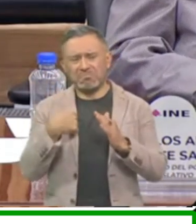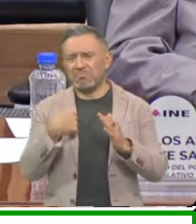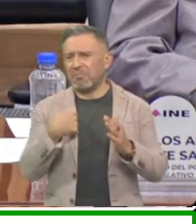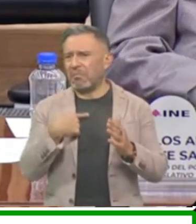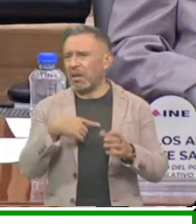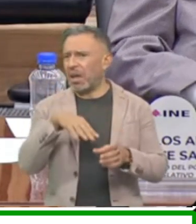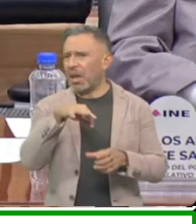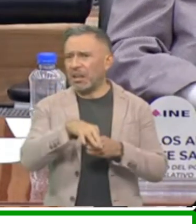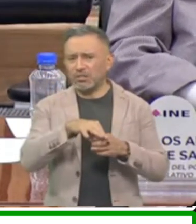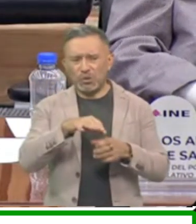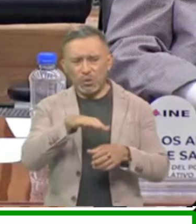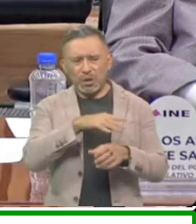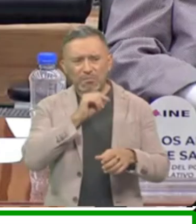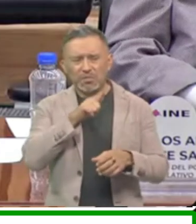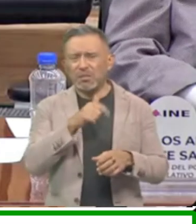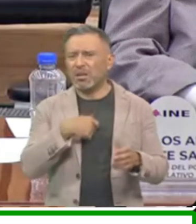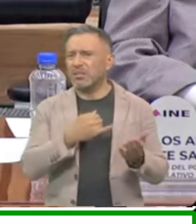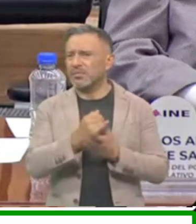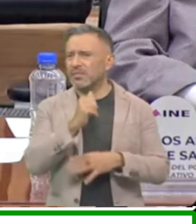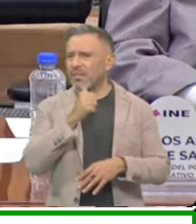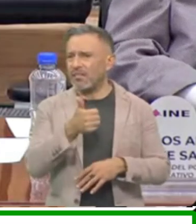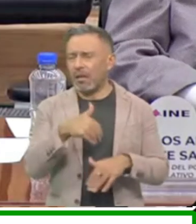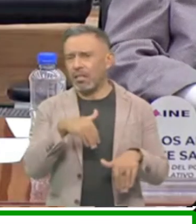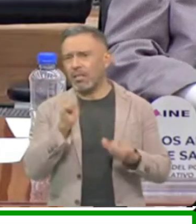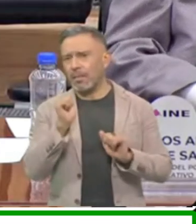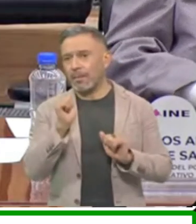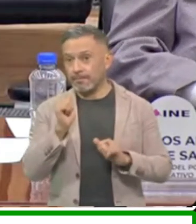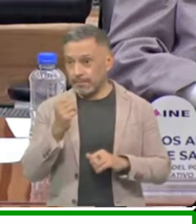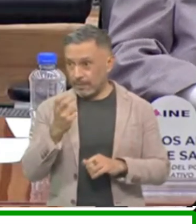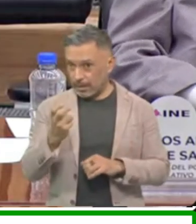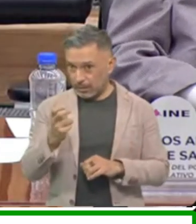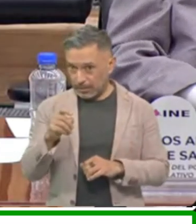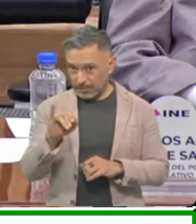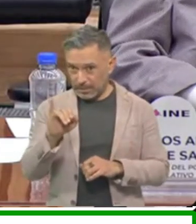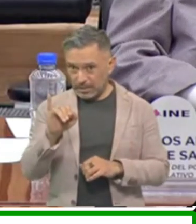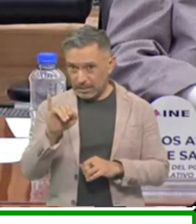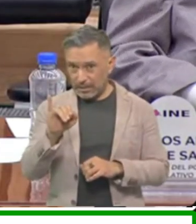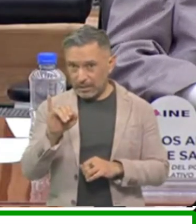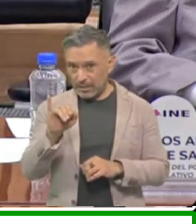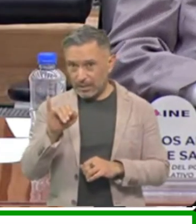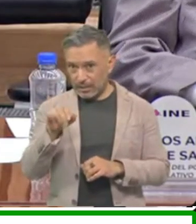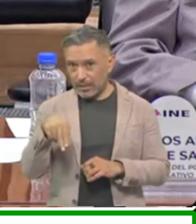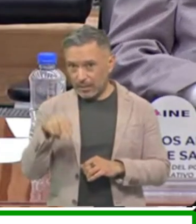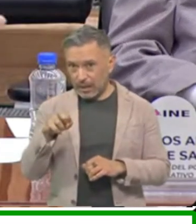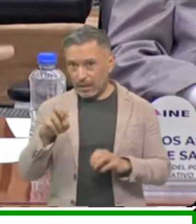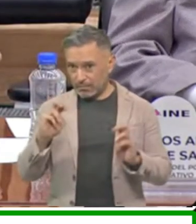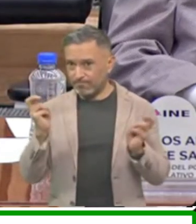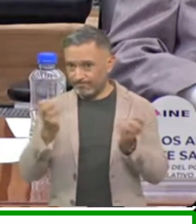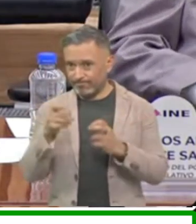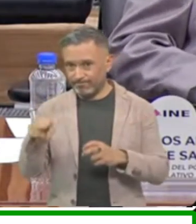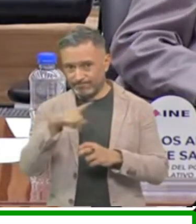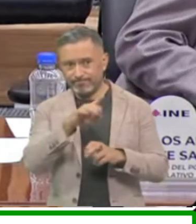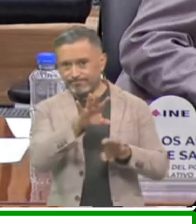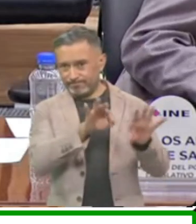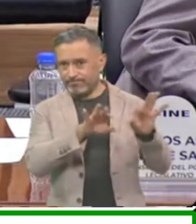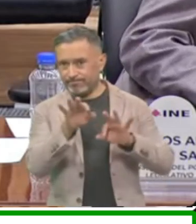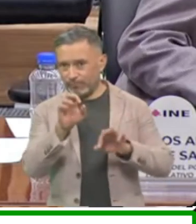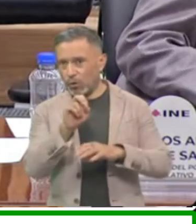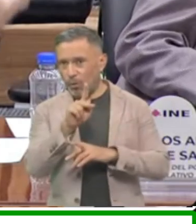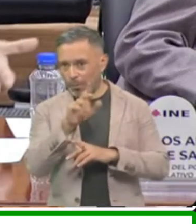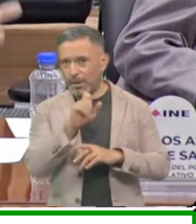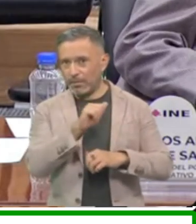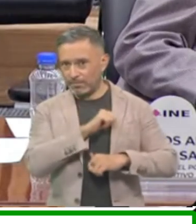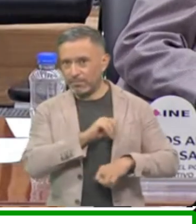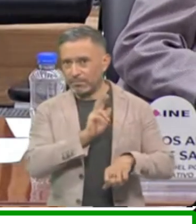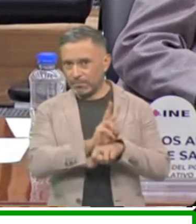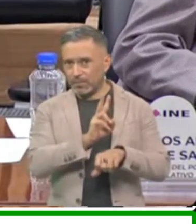elección local. Este órgano que designa a los integrantes del OPLE, que por supuesto tiene que llevar una